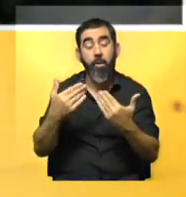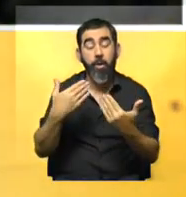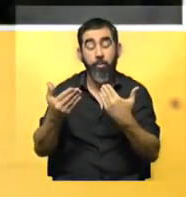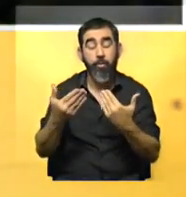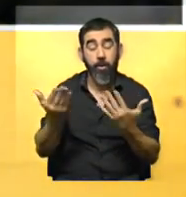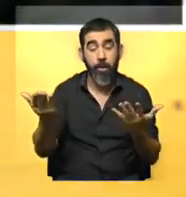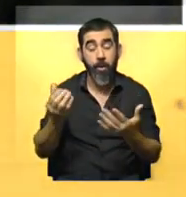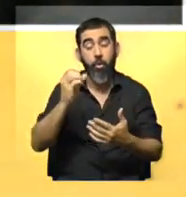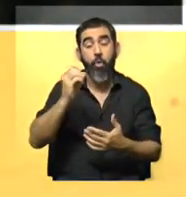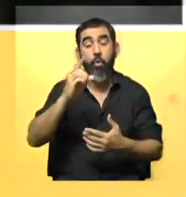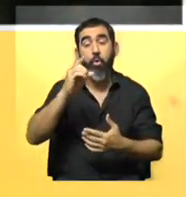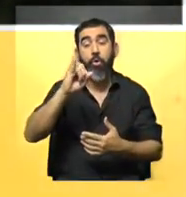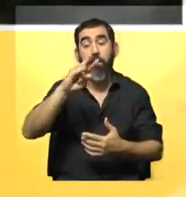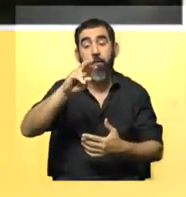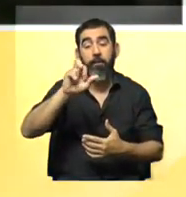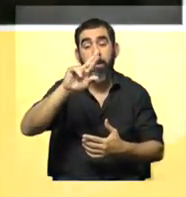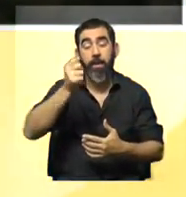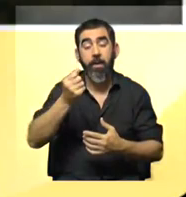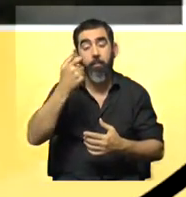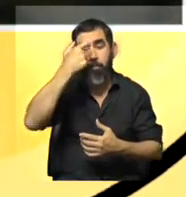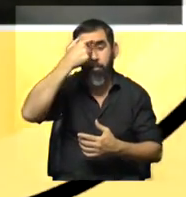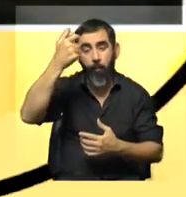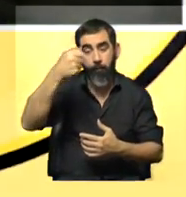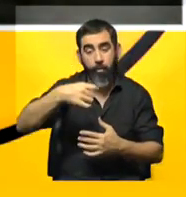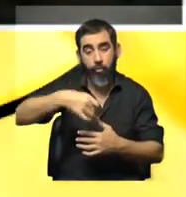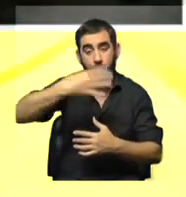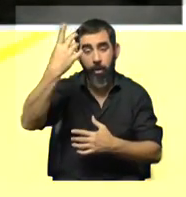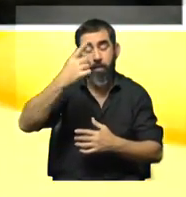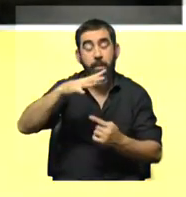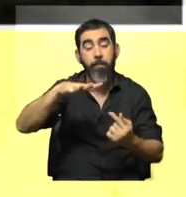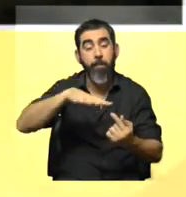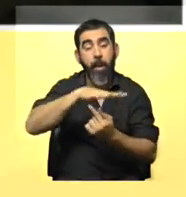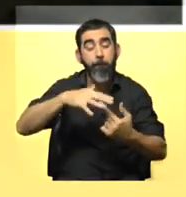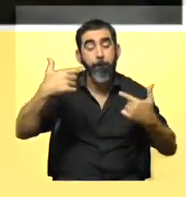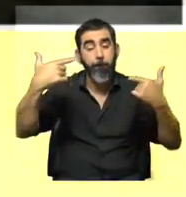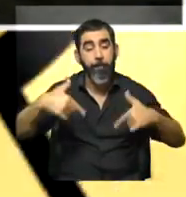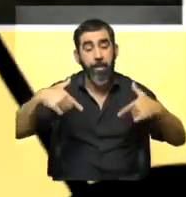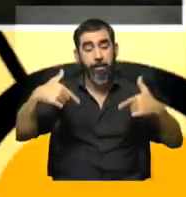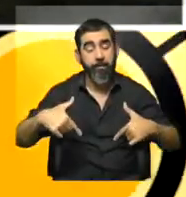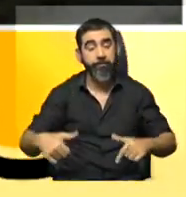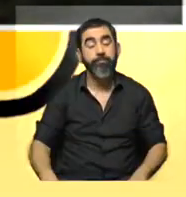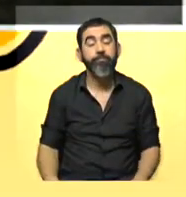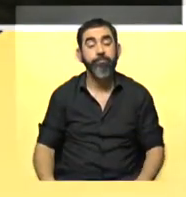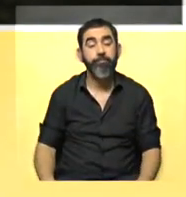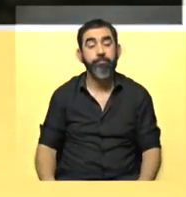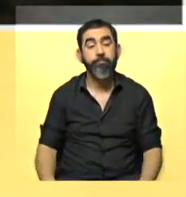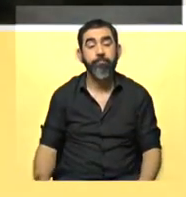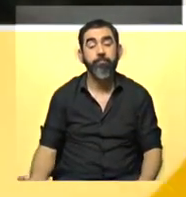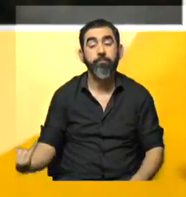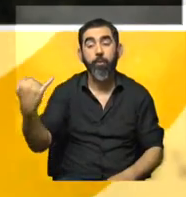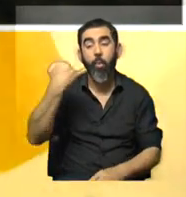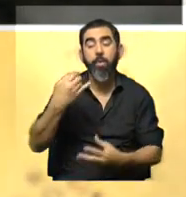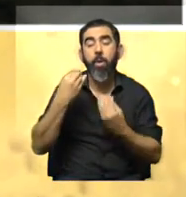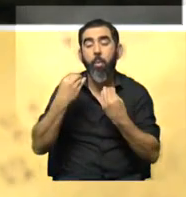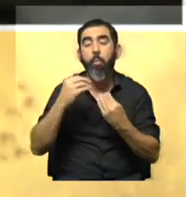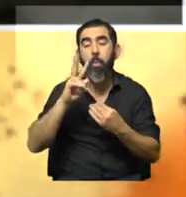Olivera, especialista en sensoramiento remoto del Ministerio de Ambiente, que participa en este estudio y que justamente nos va a contar cómo se